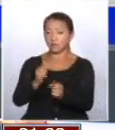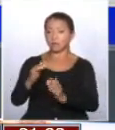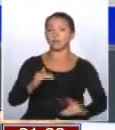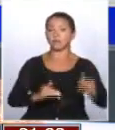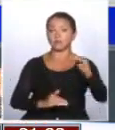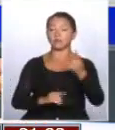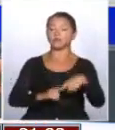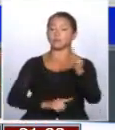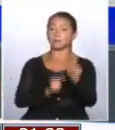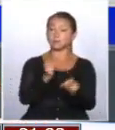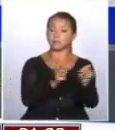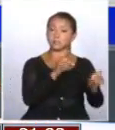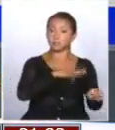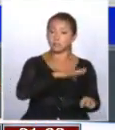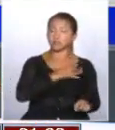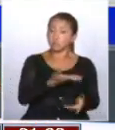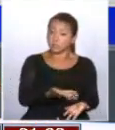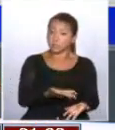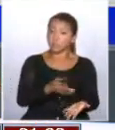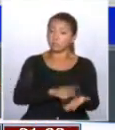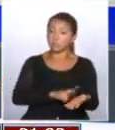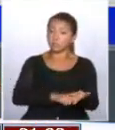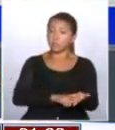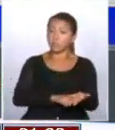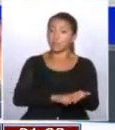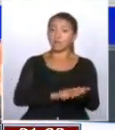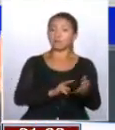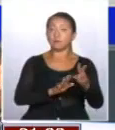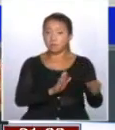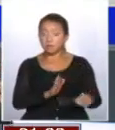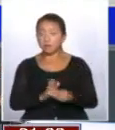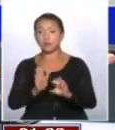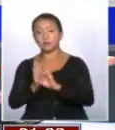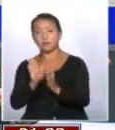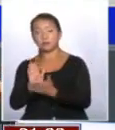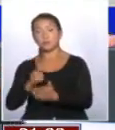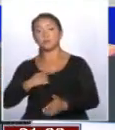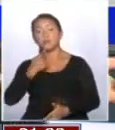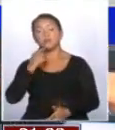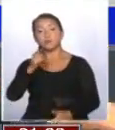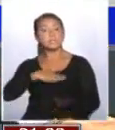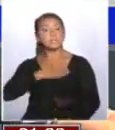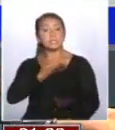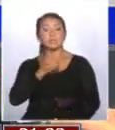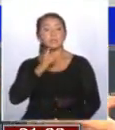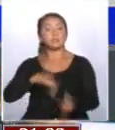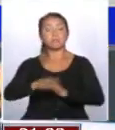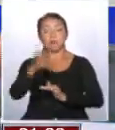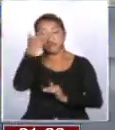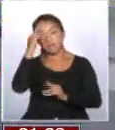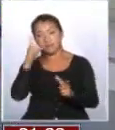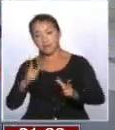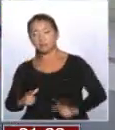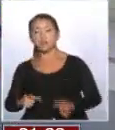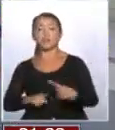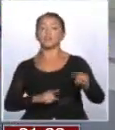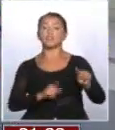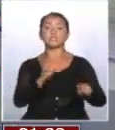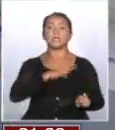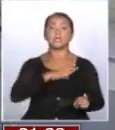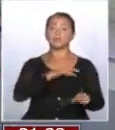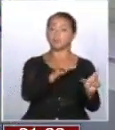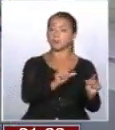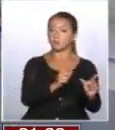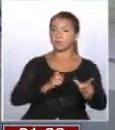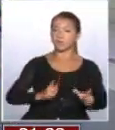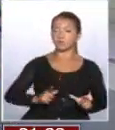resto de los chilenos que tal vez lo vamos a llevar a este estatuto? Le pregunto, ¿usted siente que tiene, por ejemplo, más días de vacaciones que el resto de los